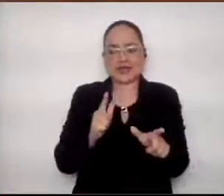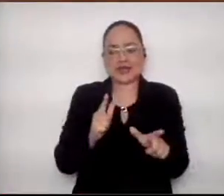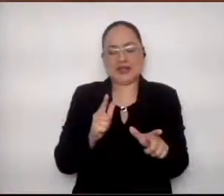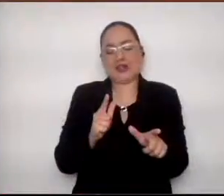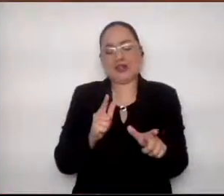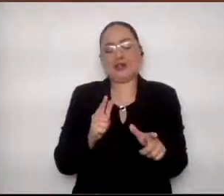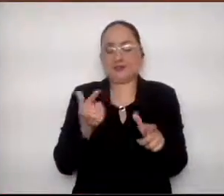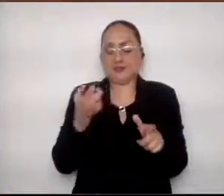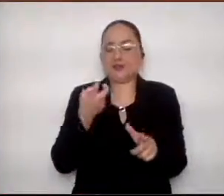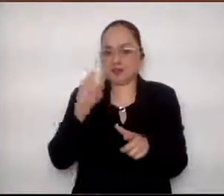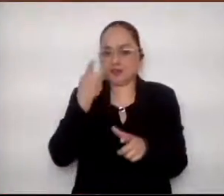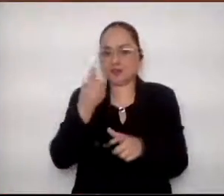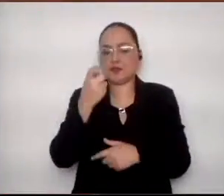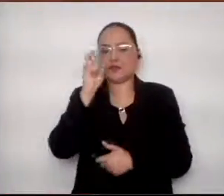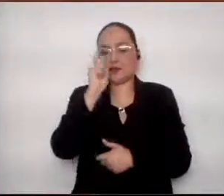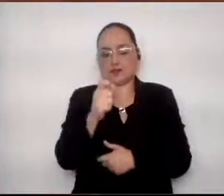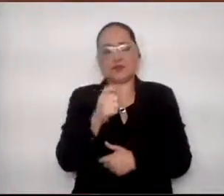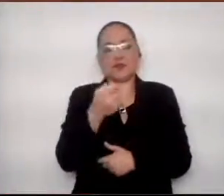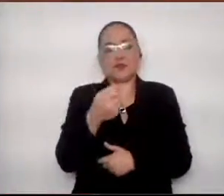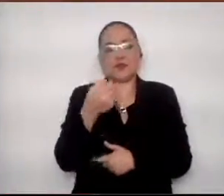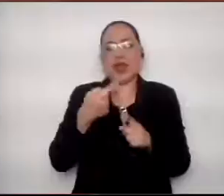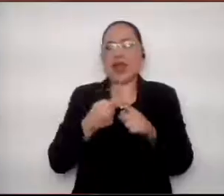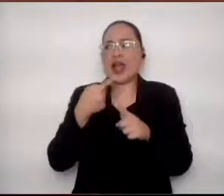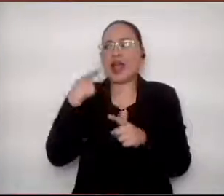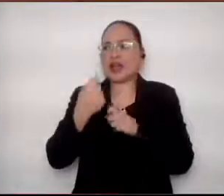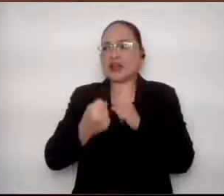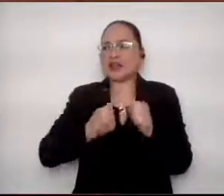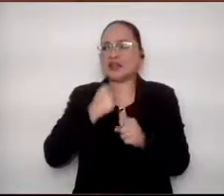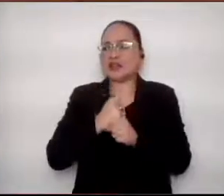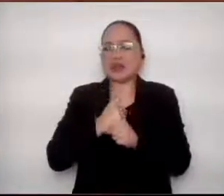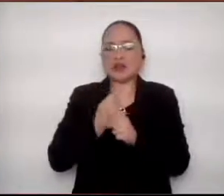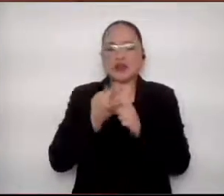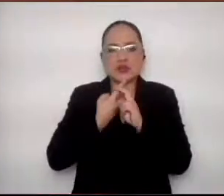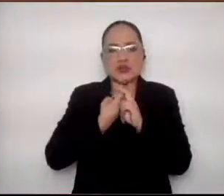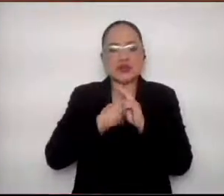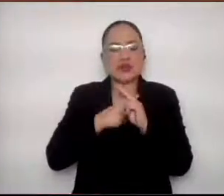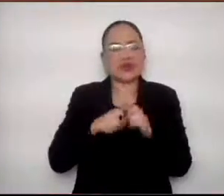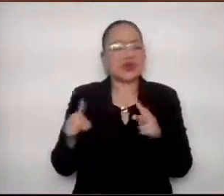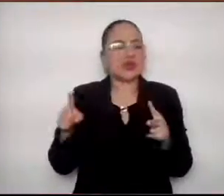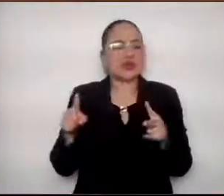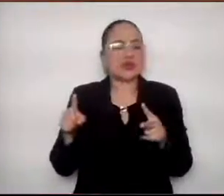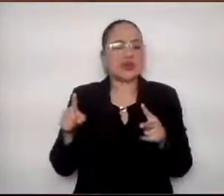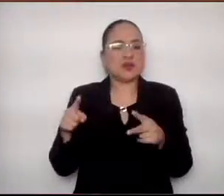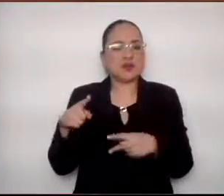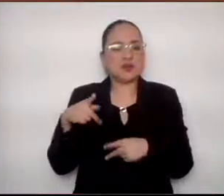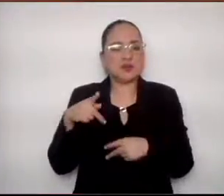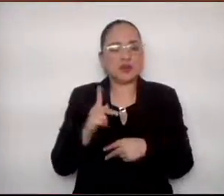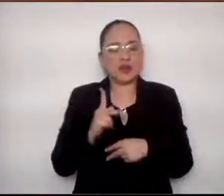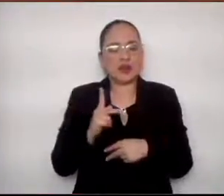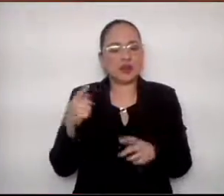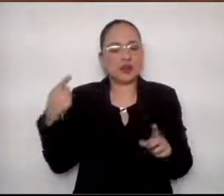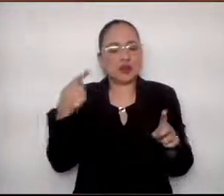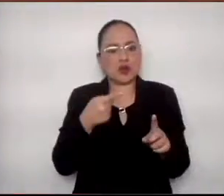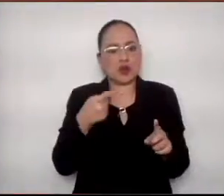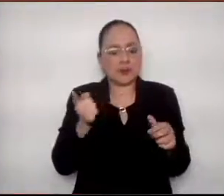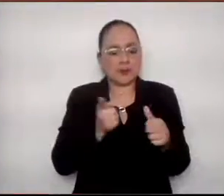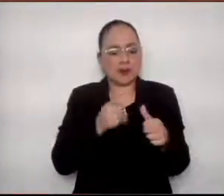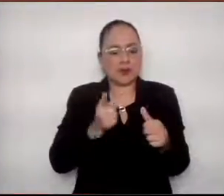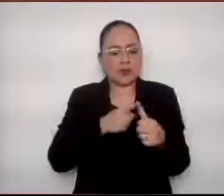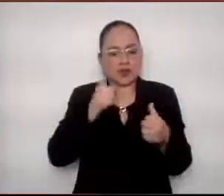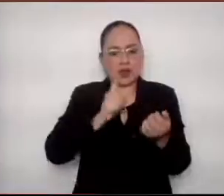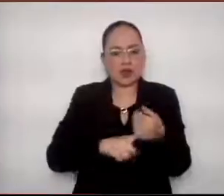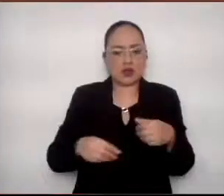inició hace muchos años y, si no mal recuerdo, uno de los primeros puntos fue en el municipio